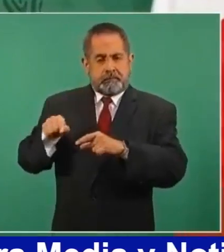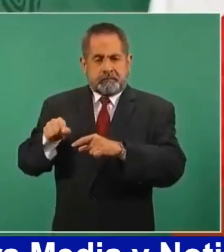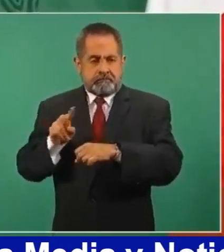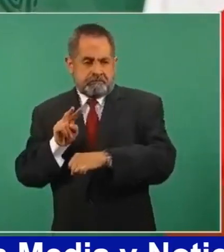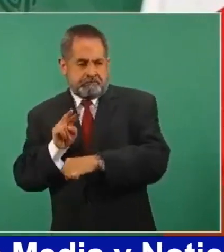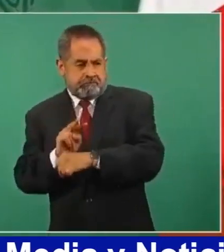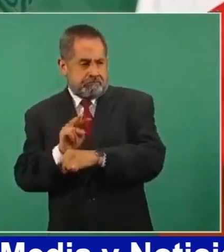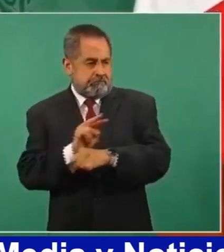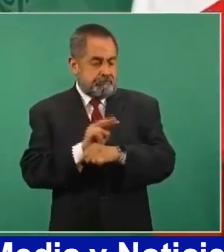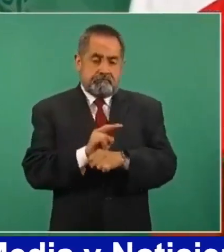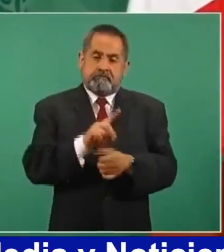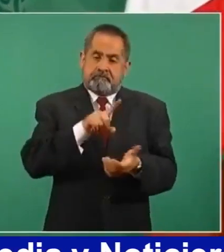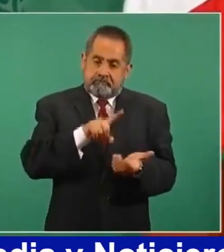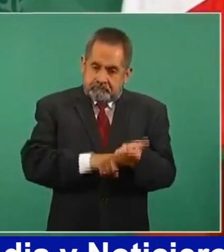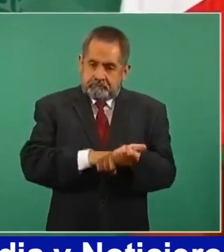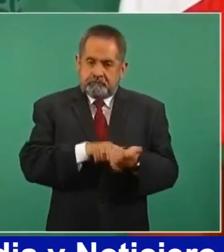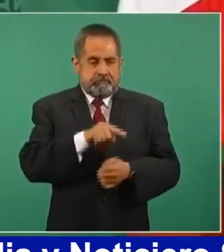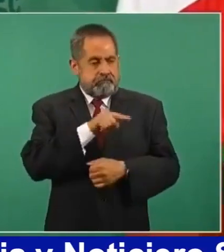vigila